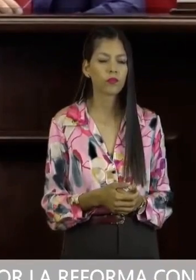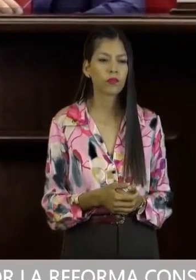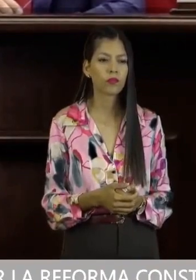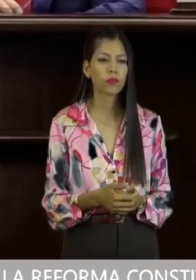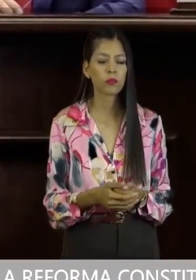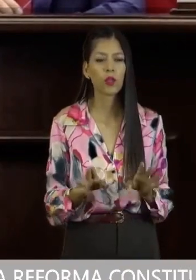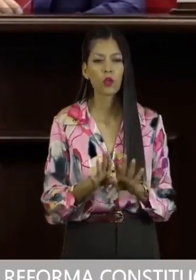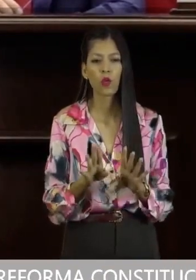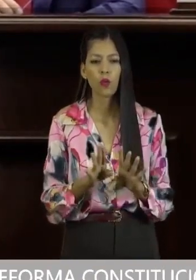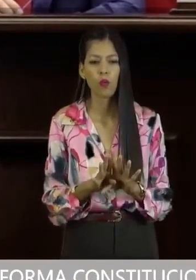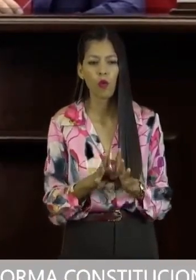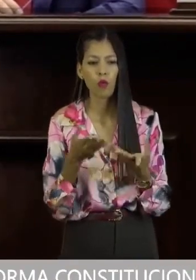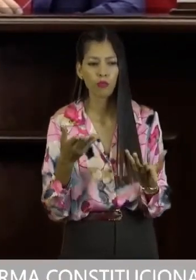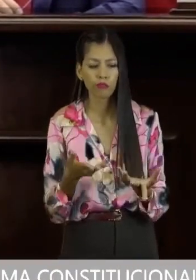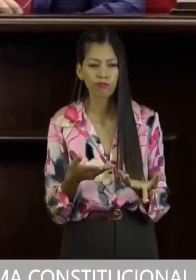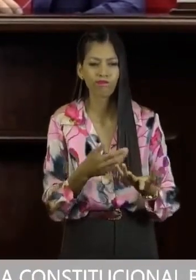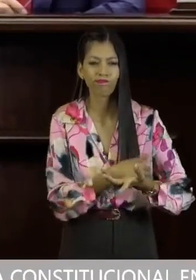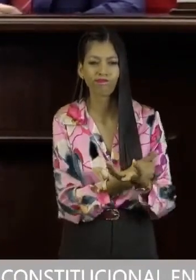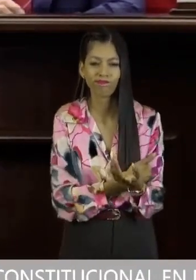o detectados,